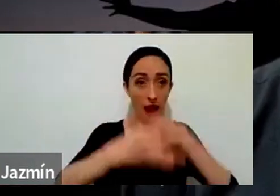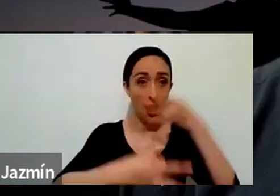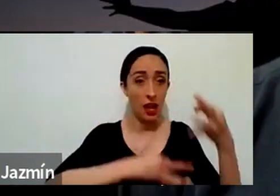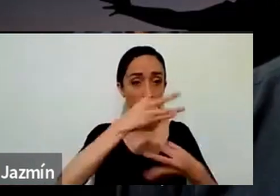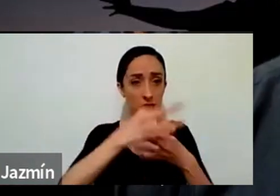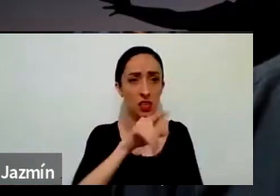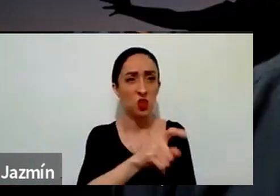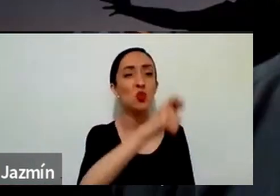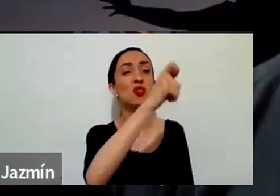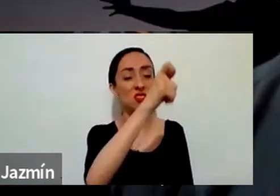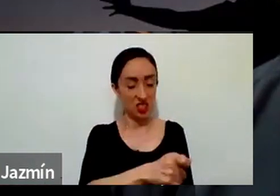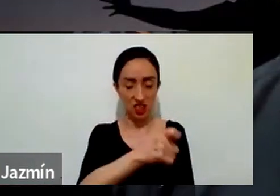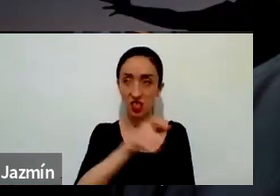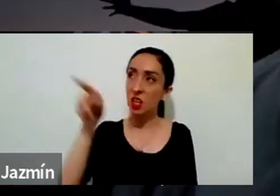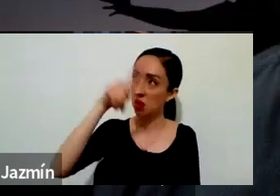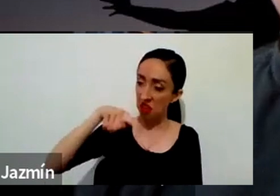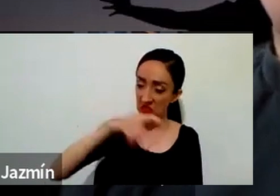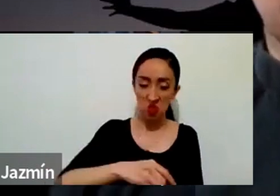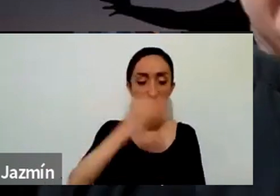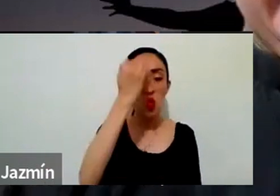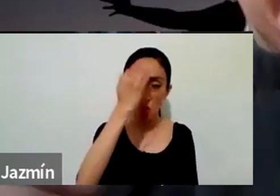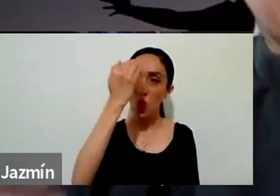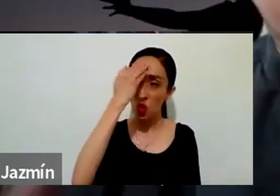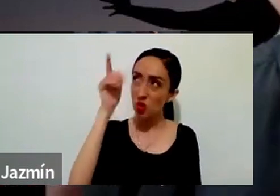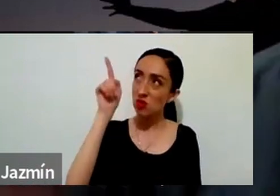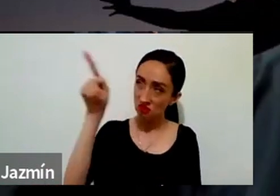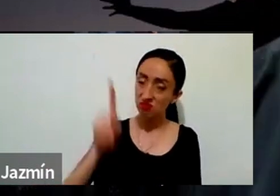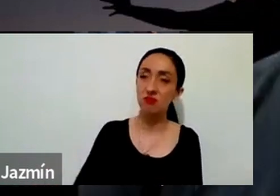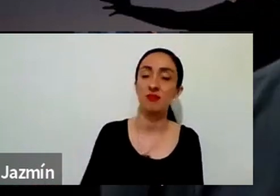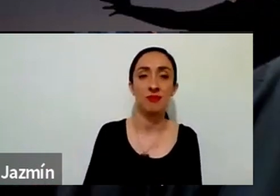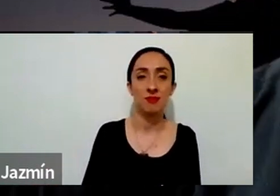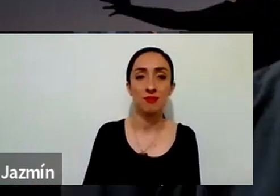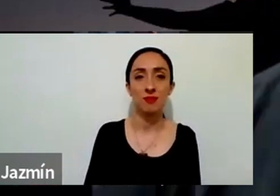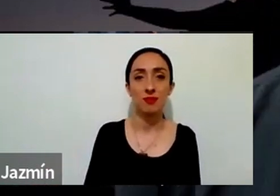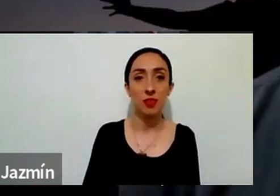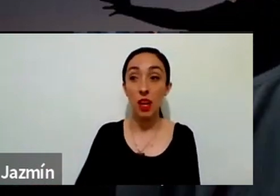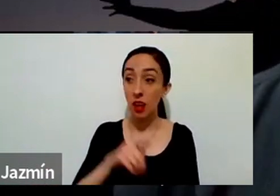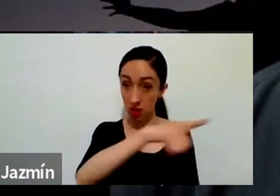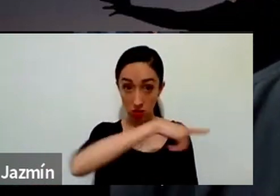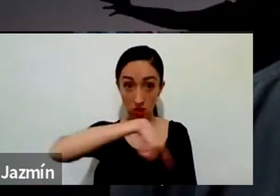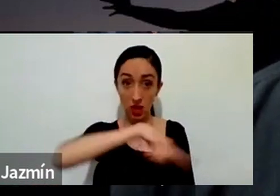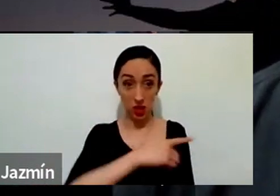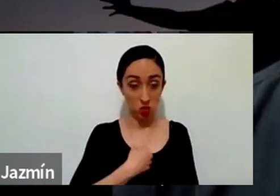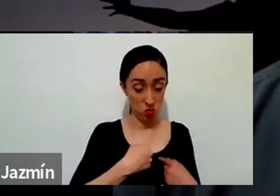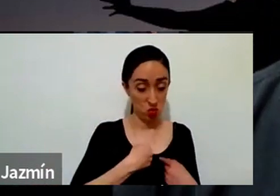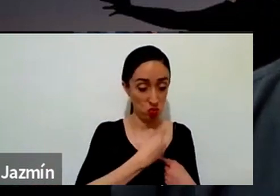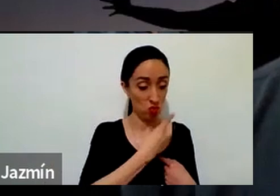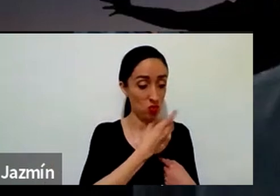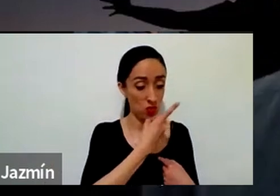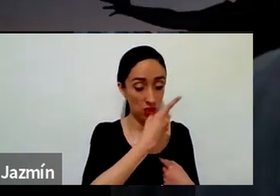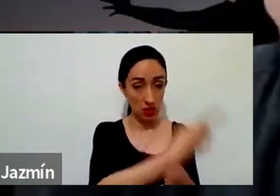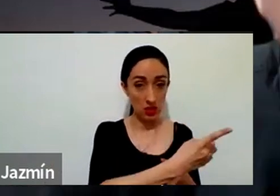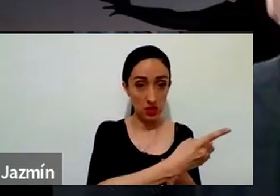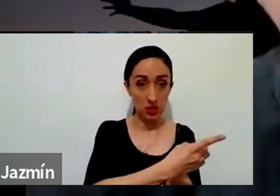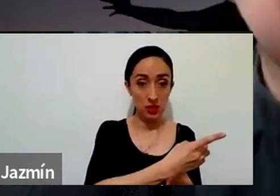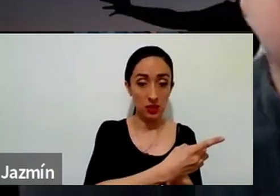voy a decir, ¿verdad? El Dios de sus padres me envía a ustedes. Pero